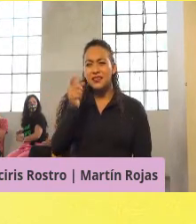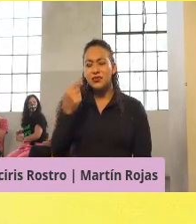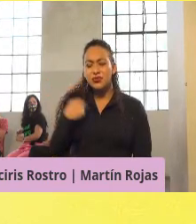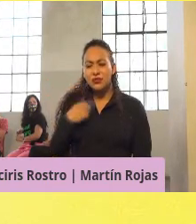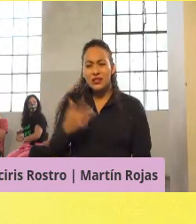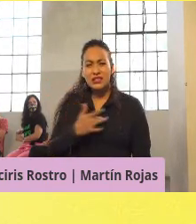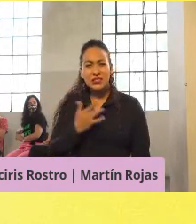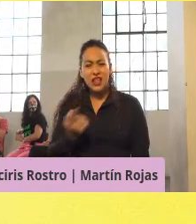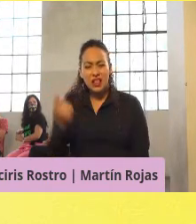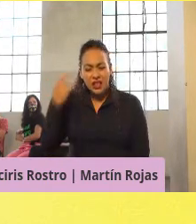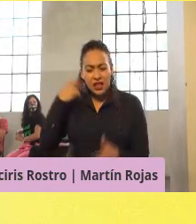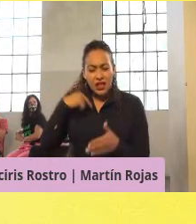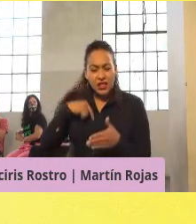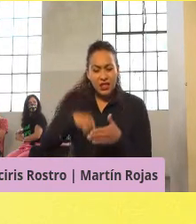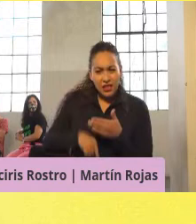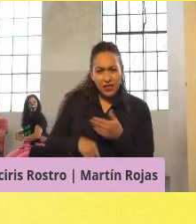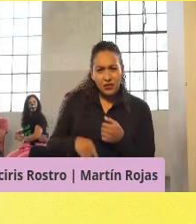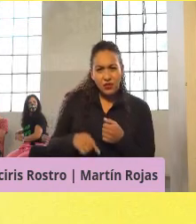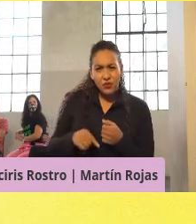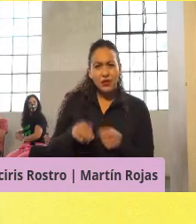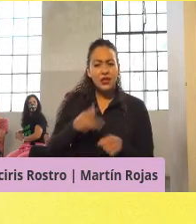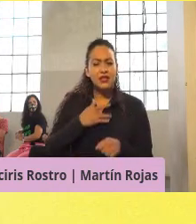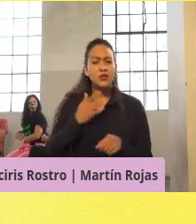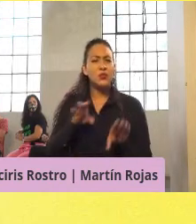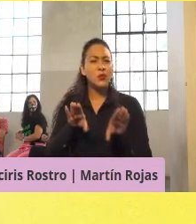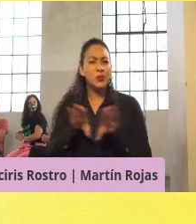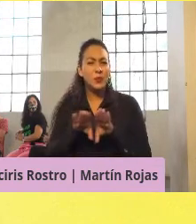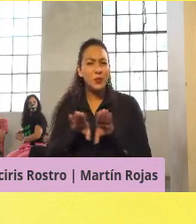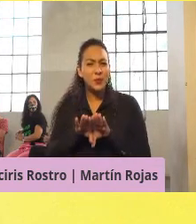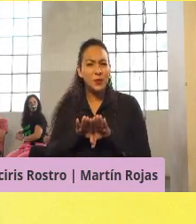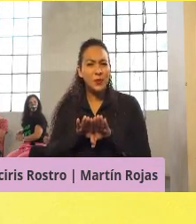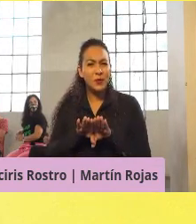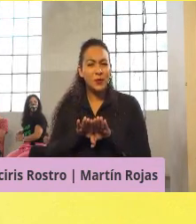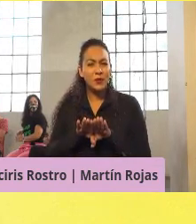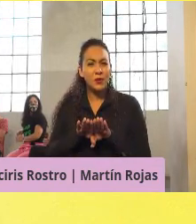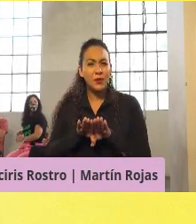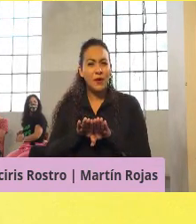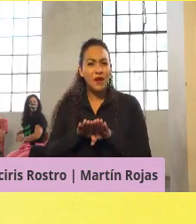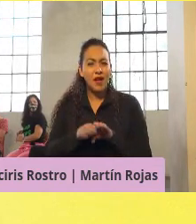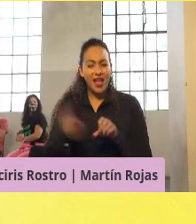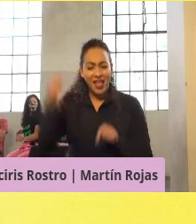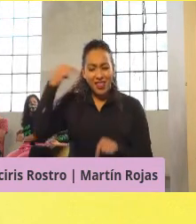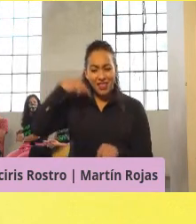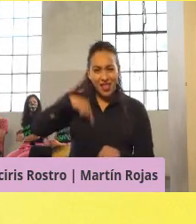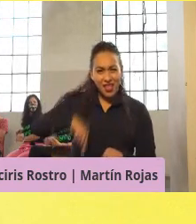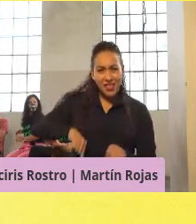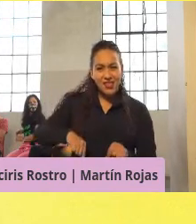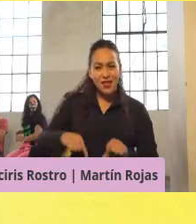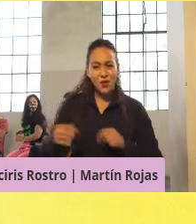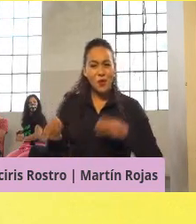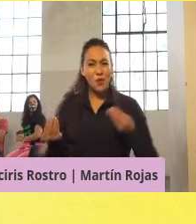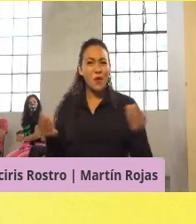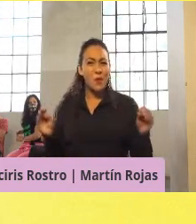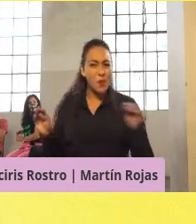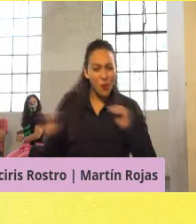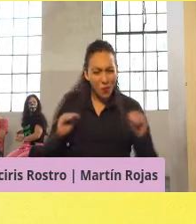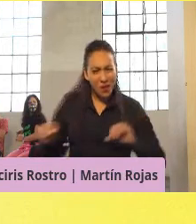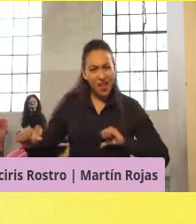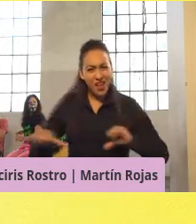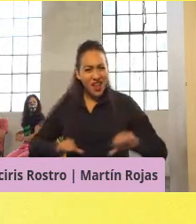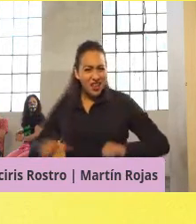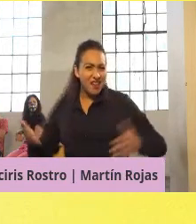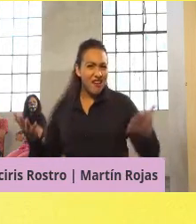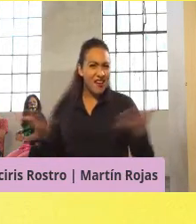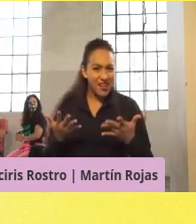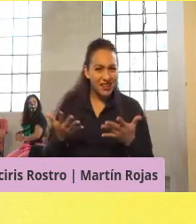soy, decía yo no quiero irrumpir en una dimensión que creo que no me corresponde, que es accionar desde la rabia de una mujer a la cual le